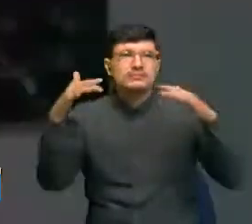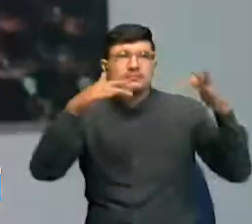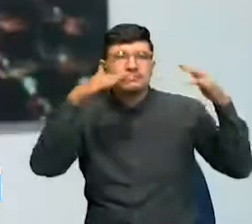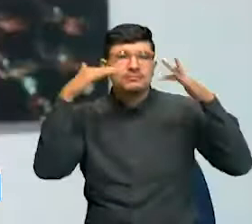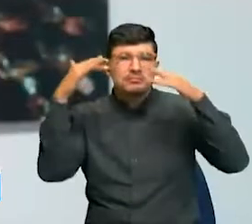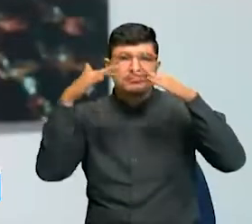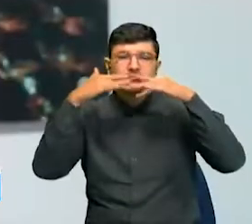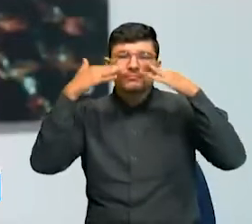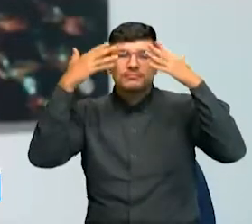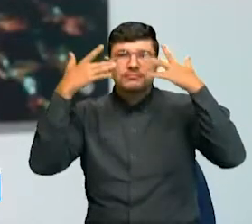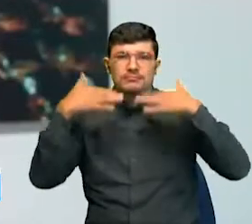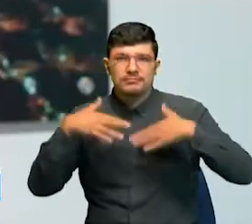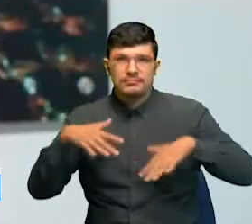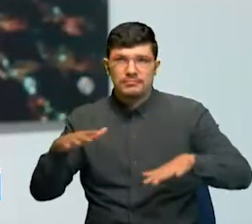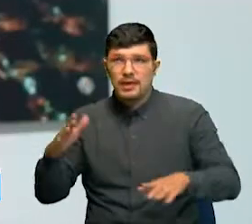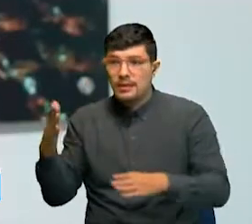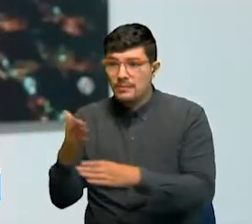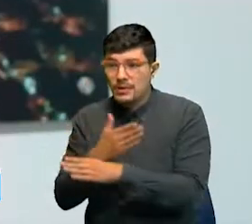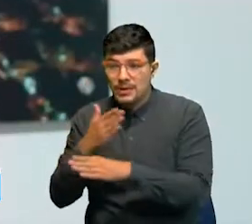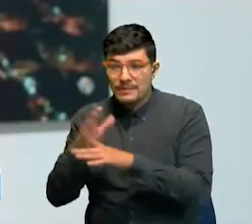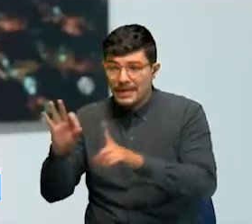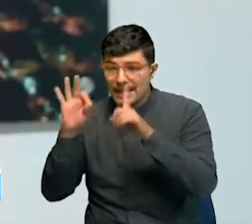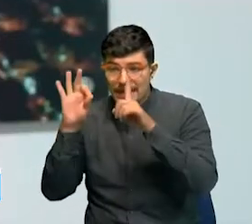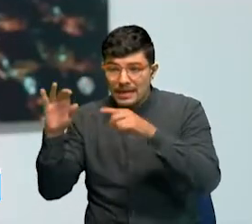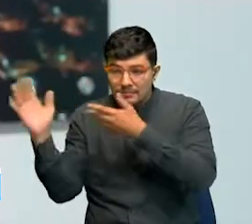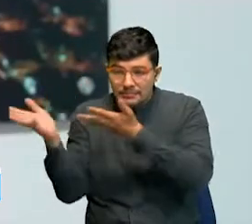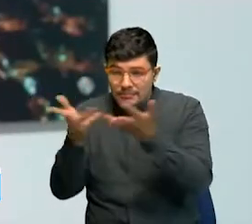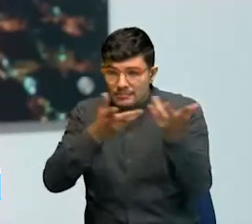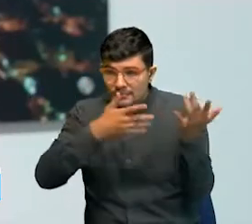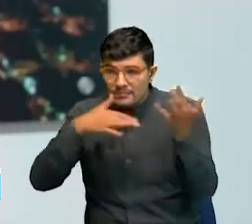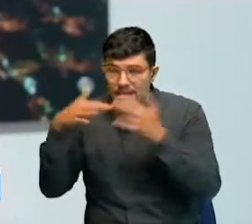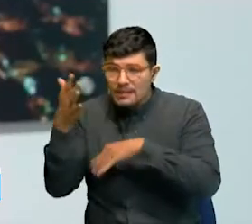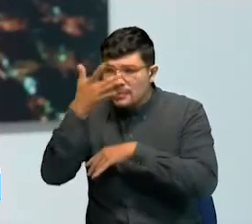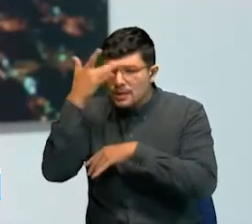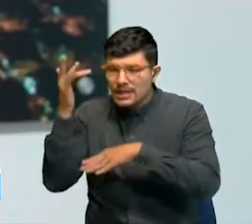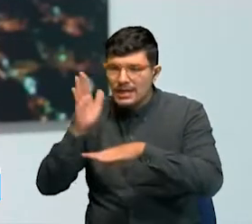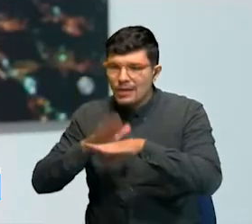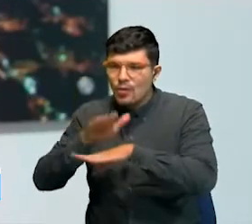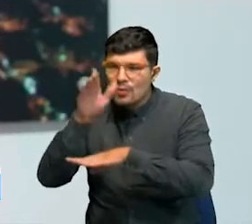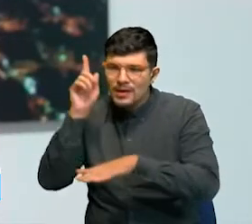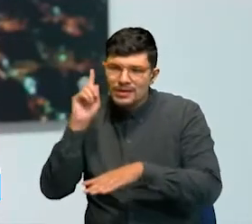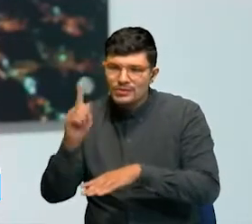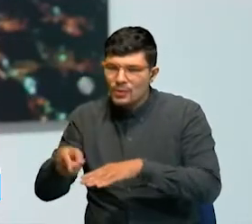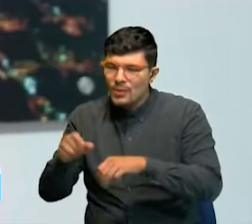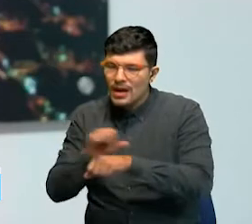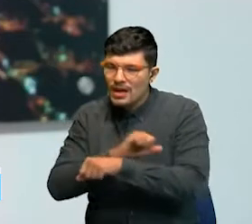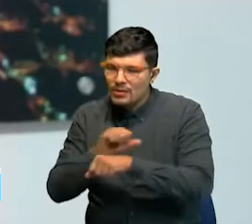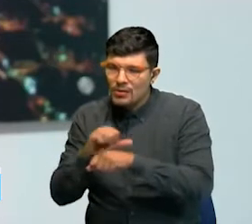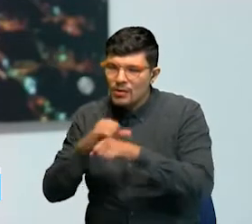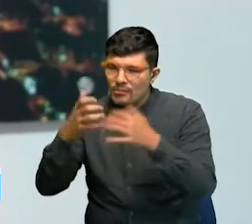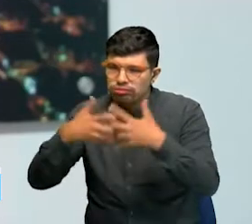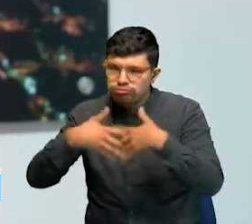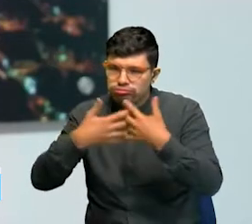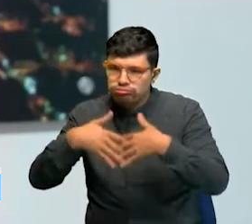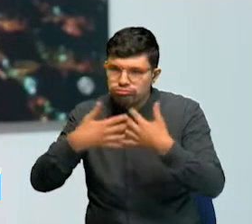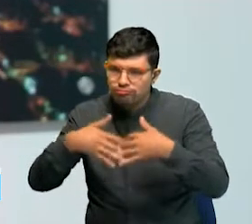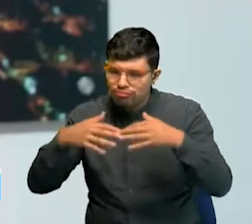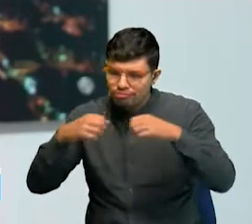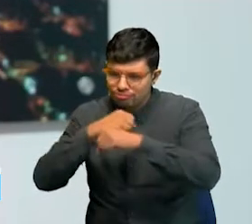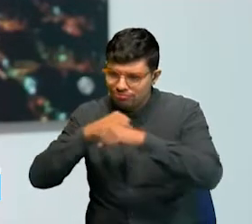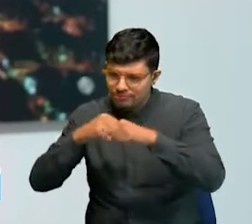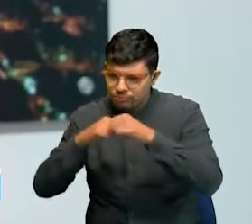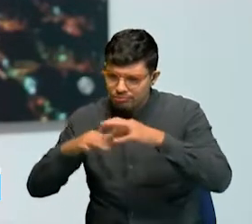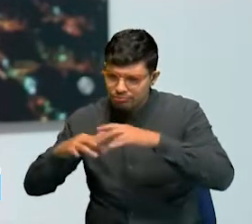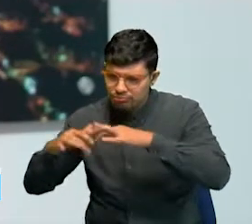La problemática de la calidad del aire es por los efectos de la combustión de los automotores diésel y